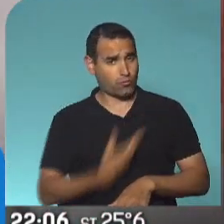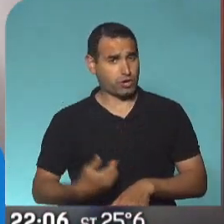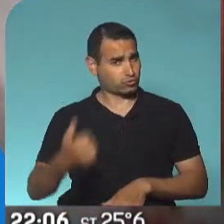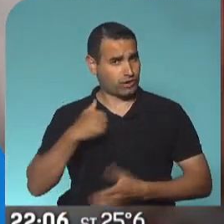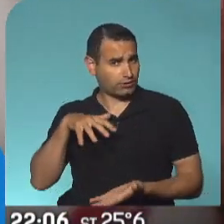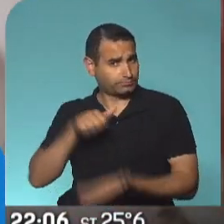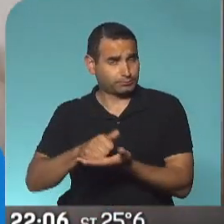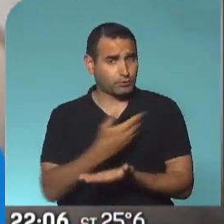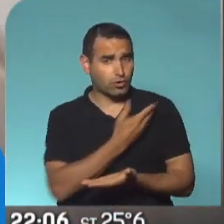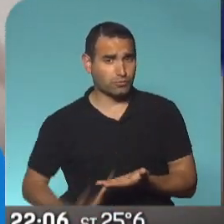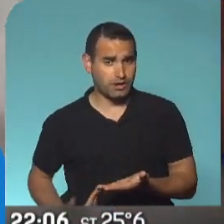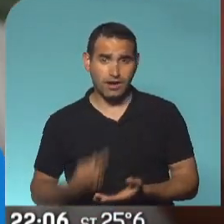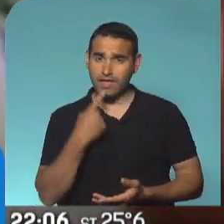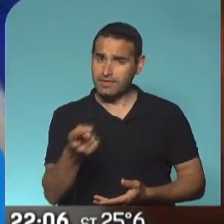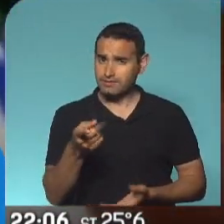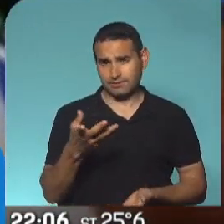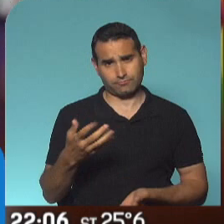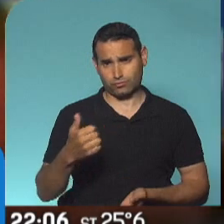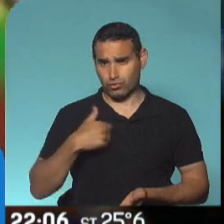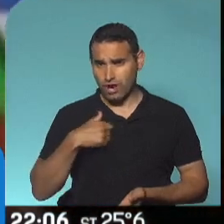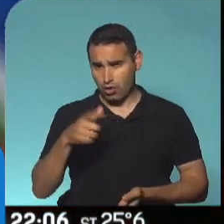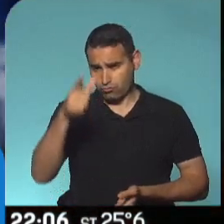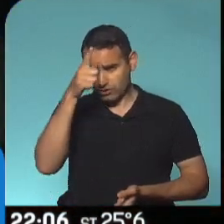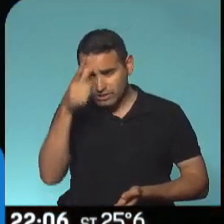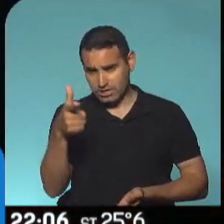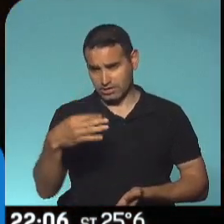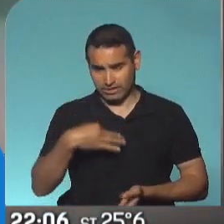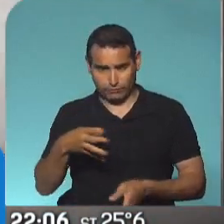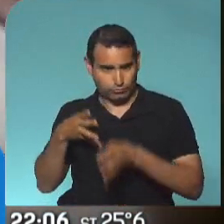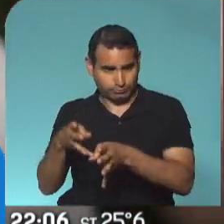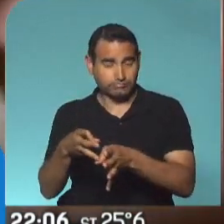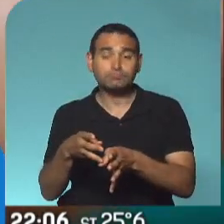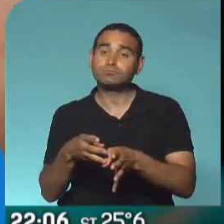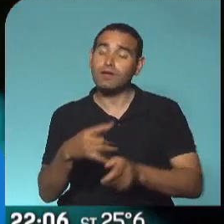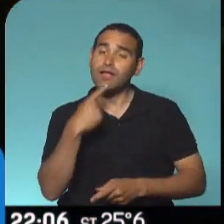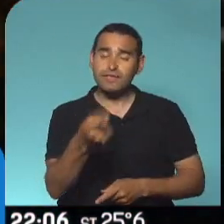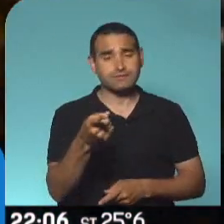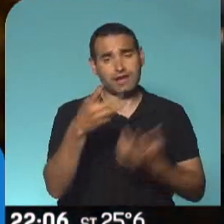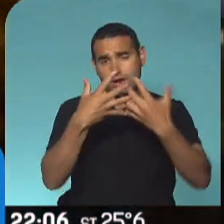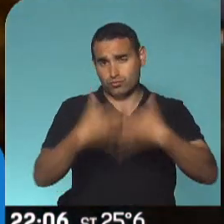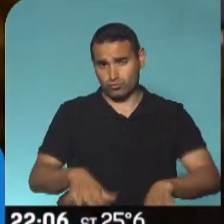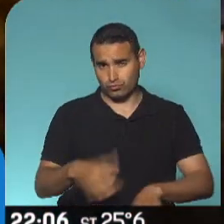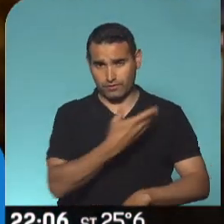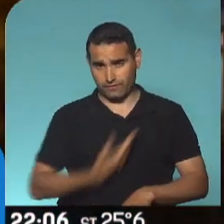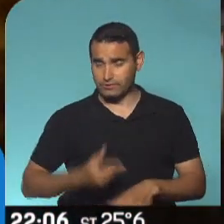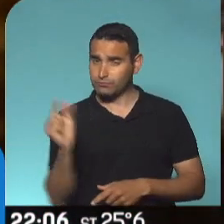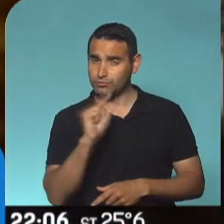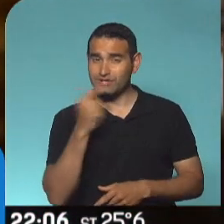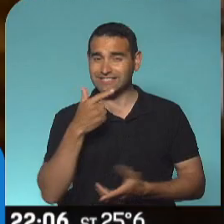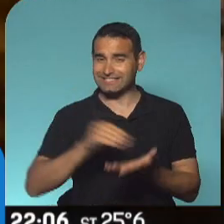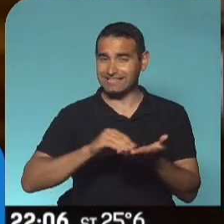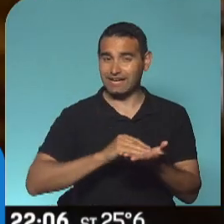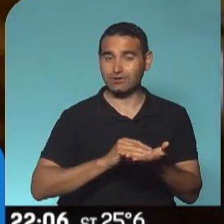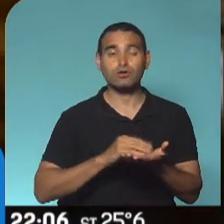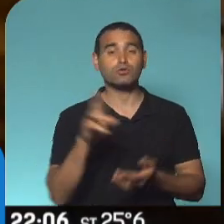que calificó como cívico, político y policial. También comunicó su renuncia a la presidencia provisional del Senado, la